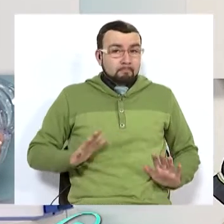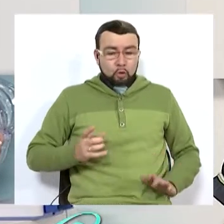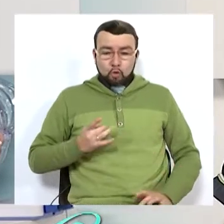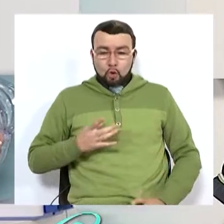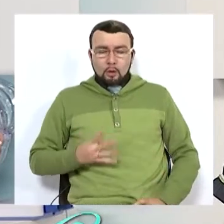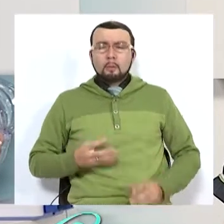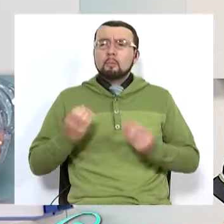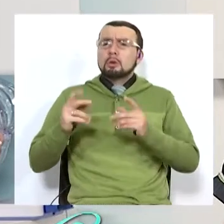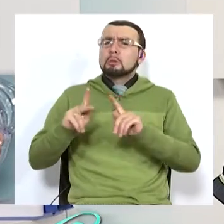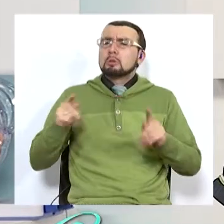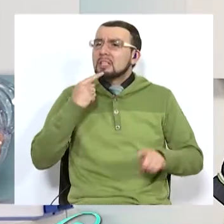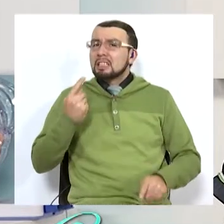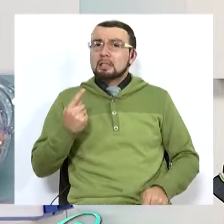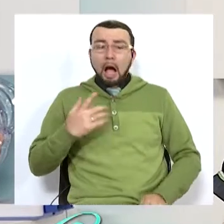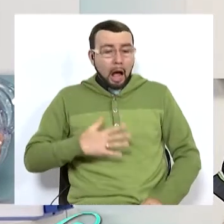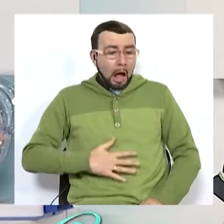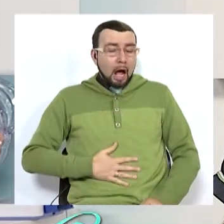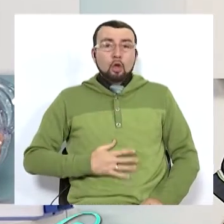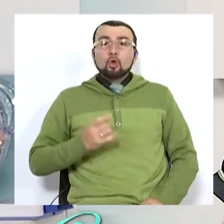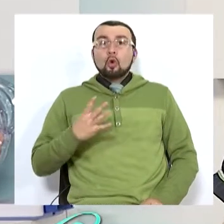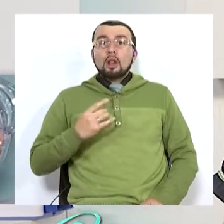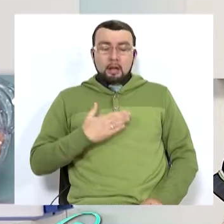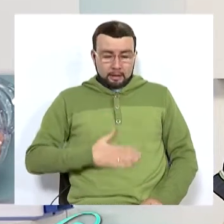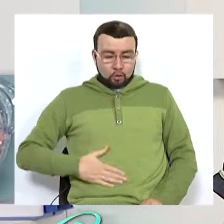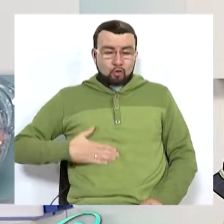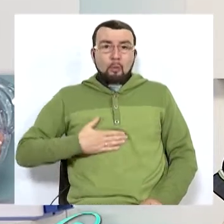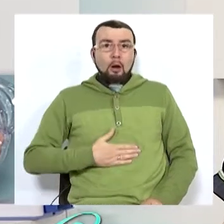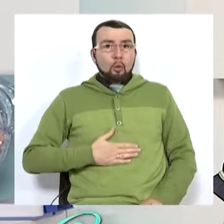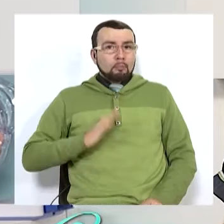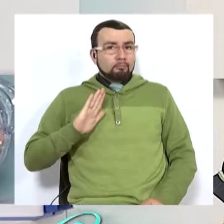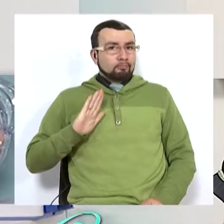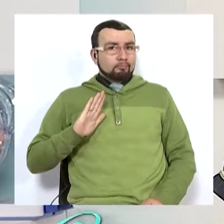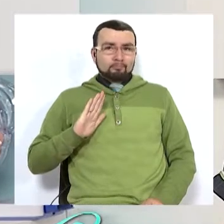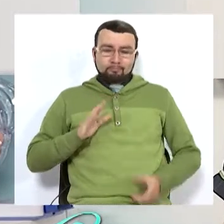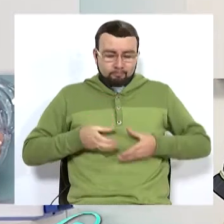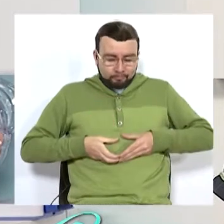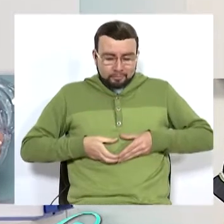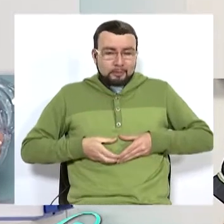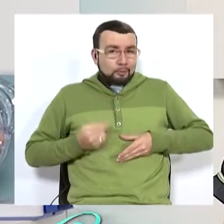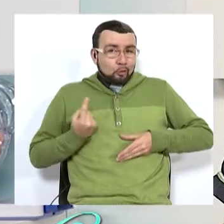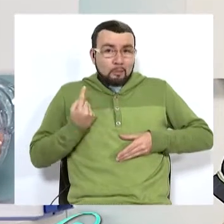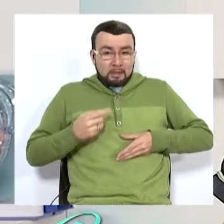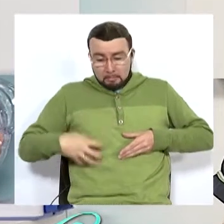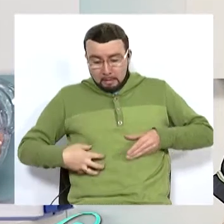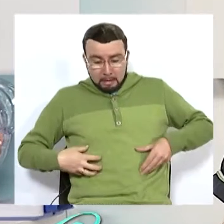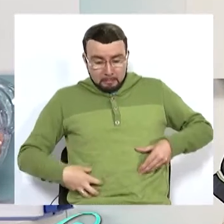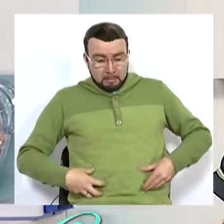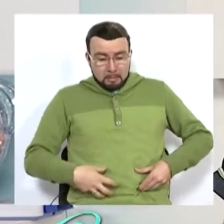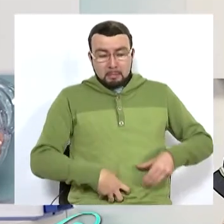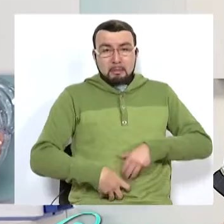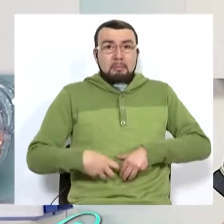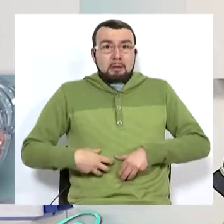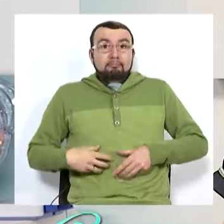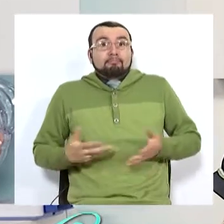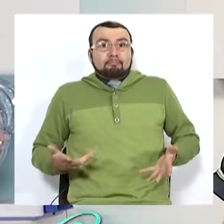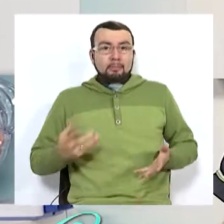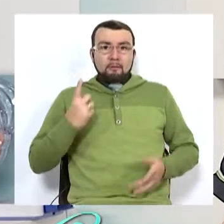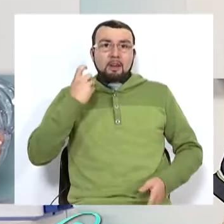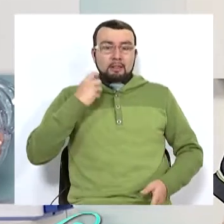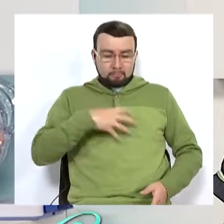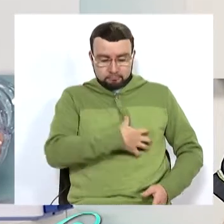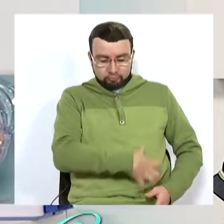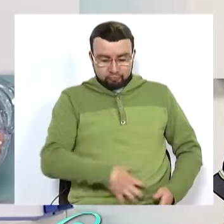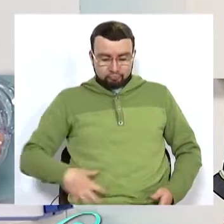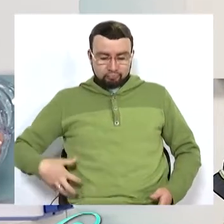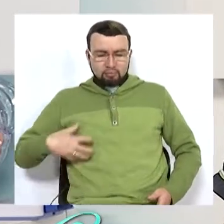la gente comúnmente lo dice, me duele el estómago, es muy frecuente. Y resulta que para